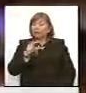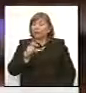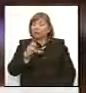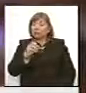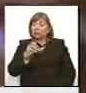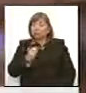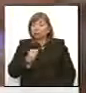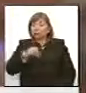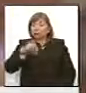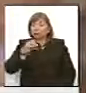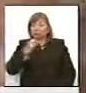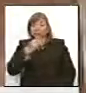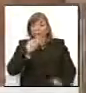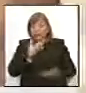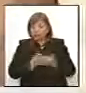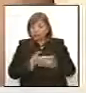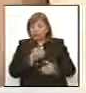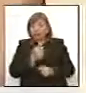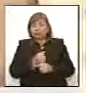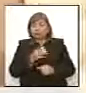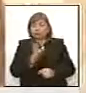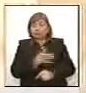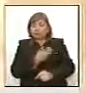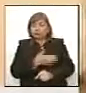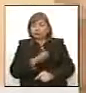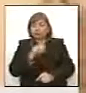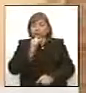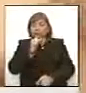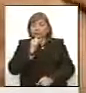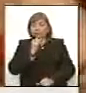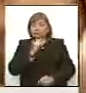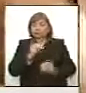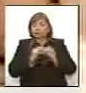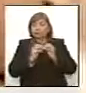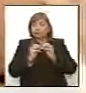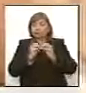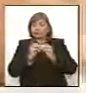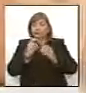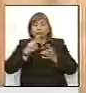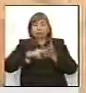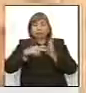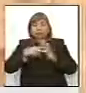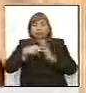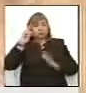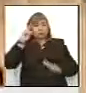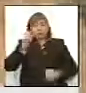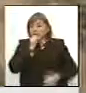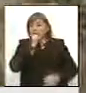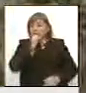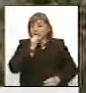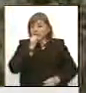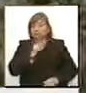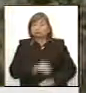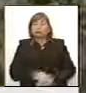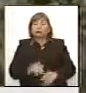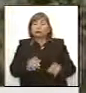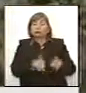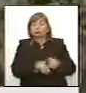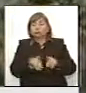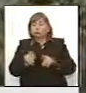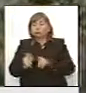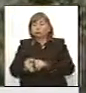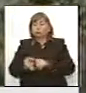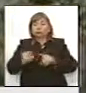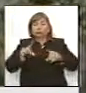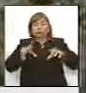Miranda por su destacada labor como músico, compositor, arreglista e intérprete de la música criolla. Del mismo modo, se aprobó